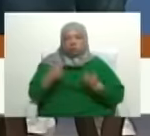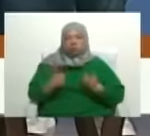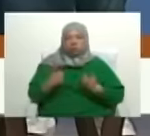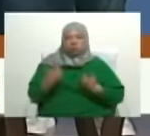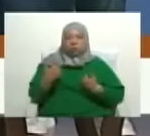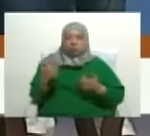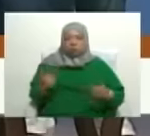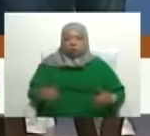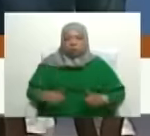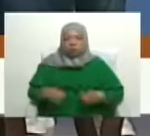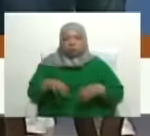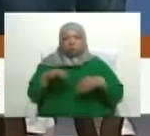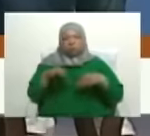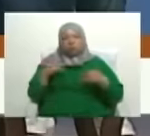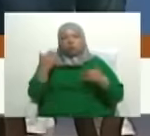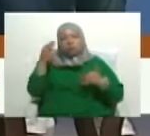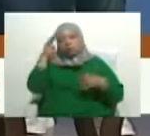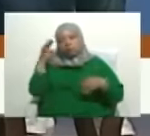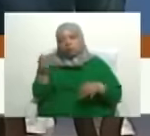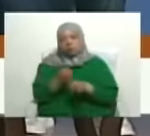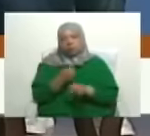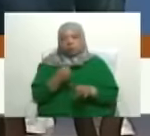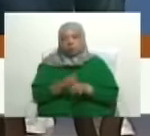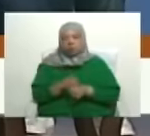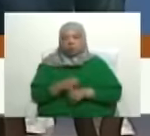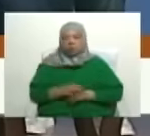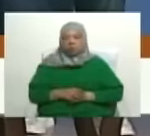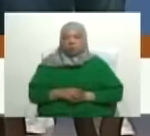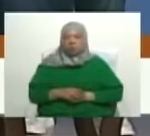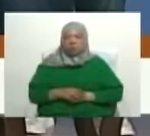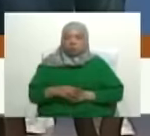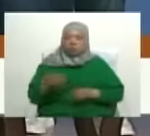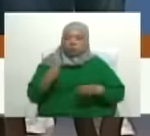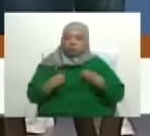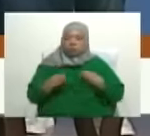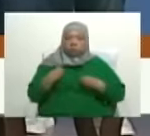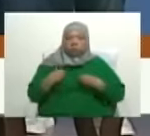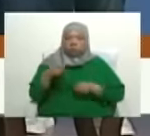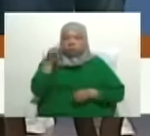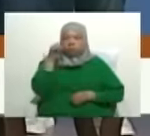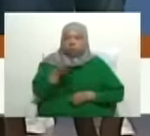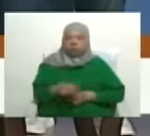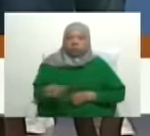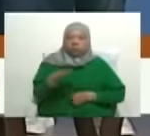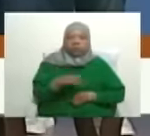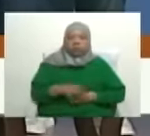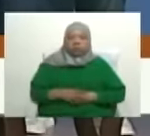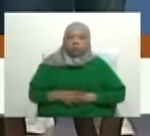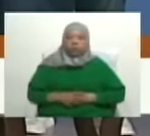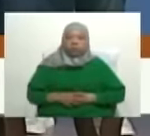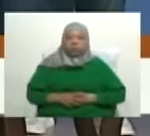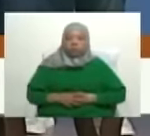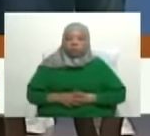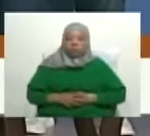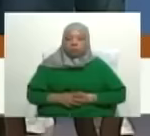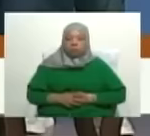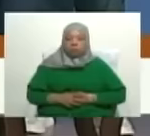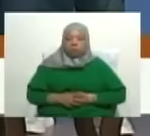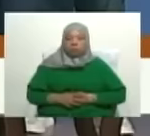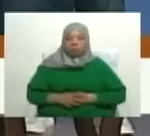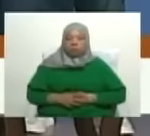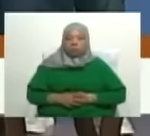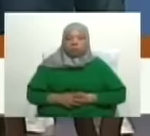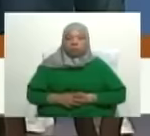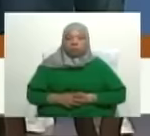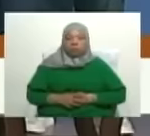oficiales a cargo de unidades militares para generar situaciones de zozobra en esas unidades. Porque en el fondo, lo que le pasa a esta casta maldita